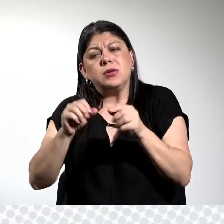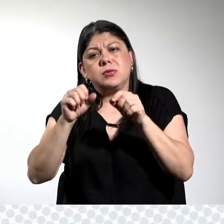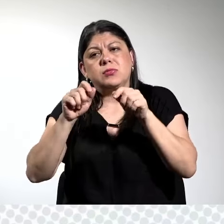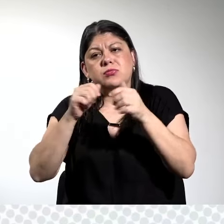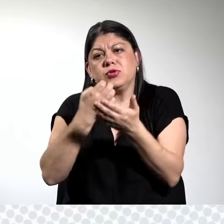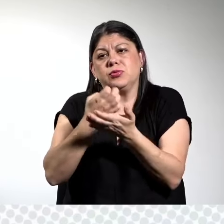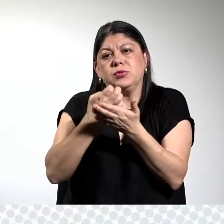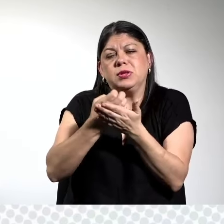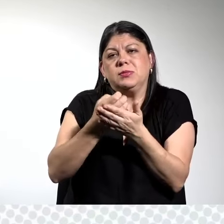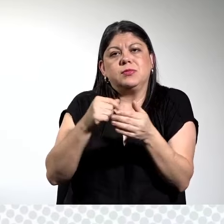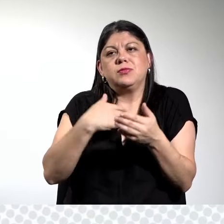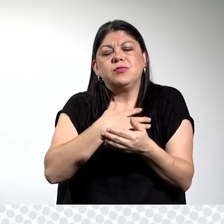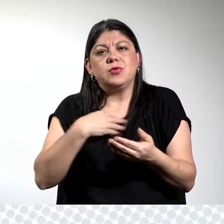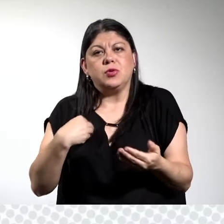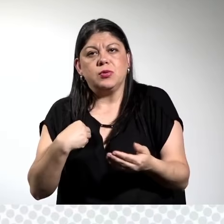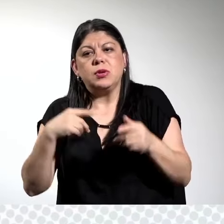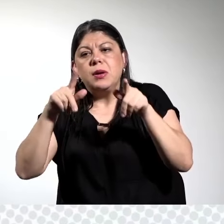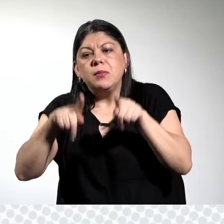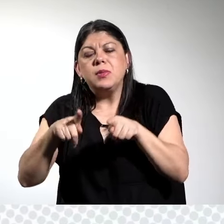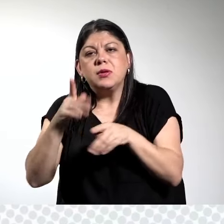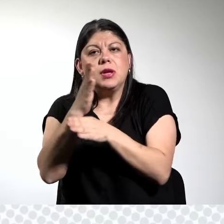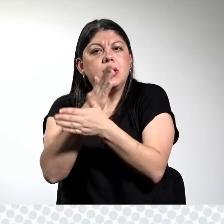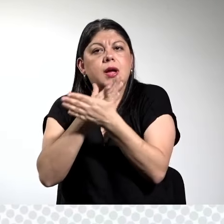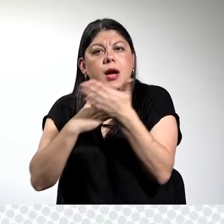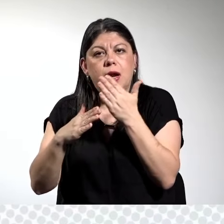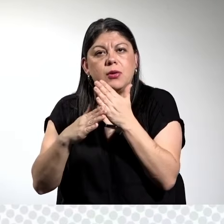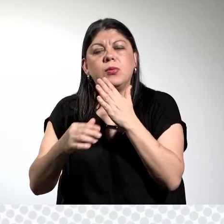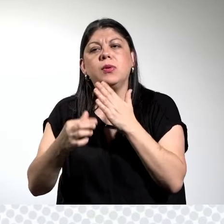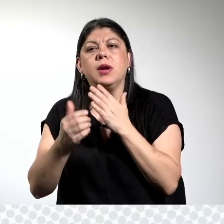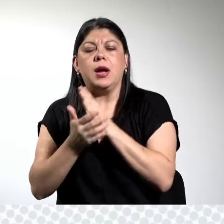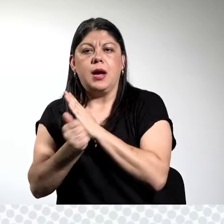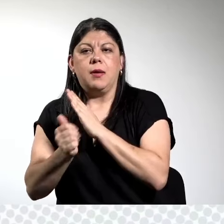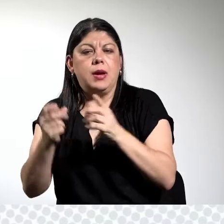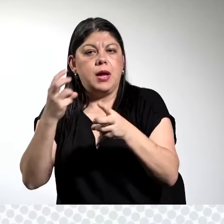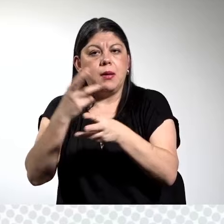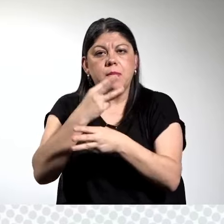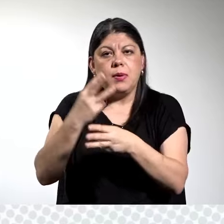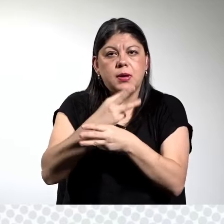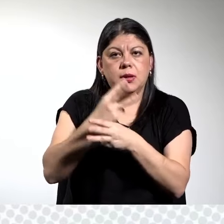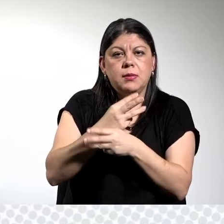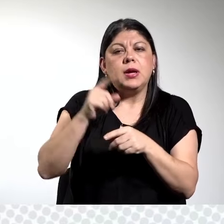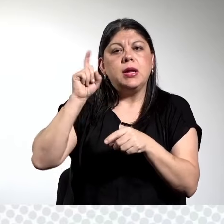económico, que se basa más en personas que tengan algún tipo de habilidades matemáticas. Creemos que